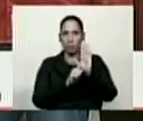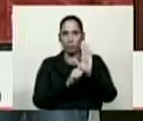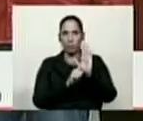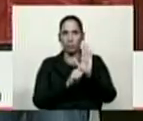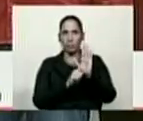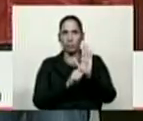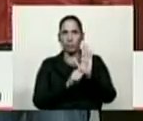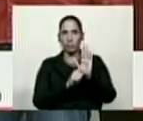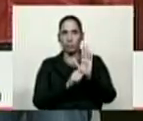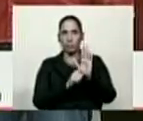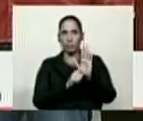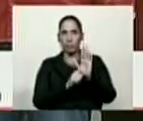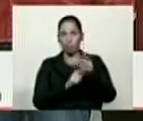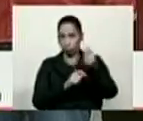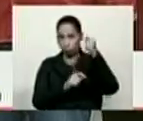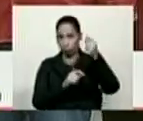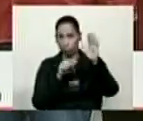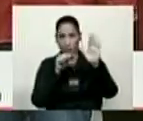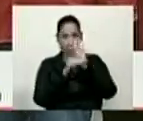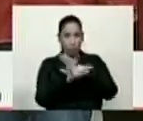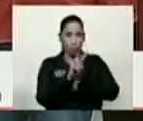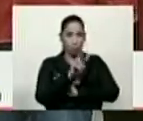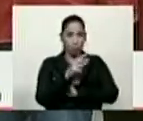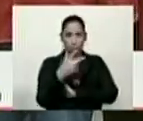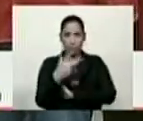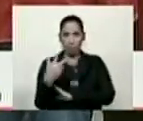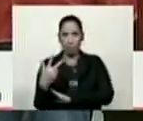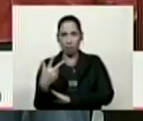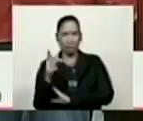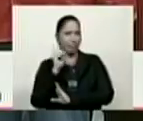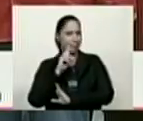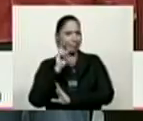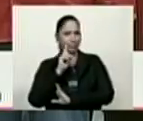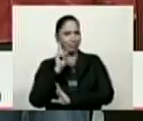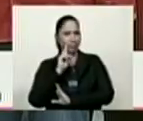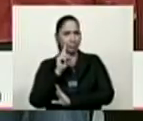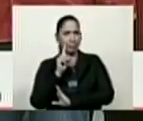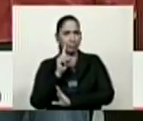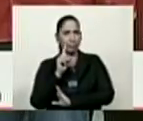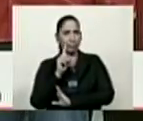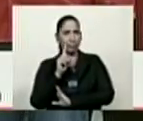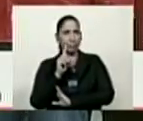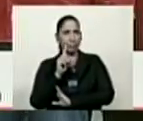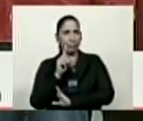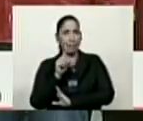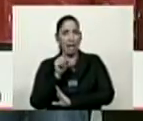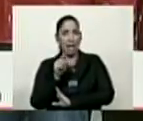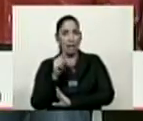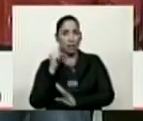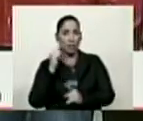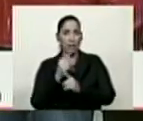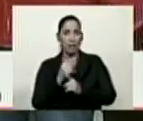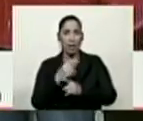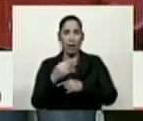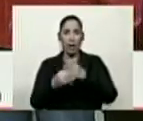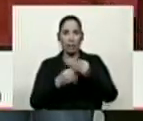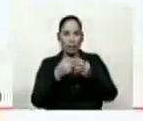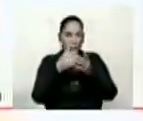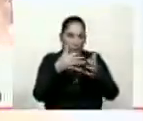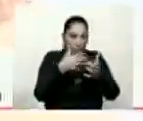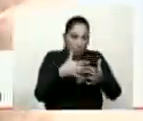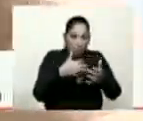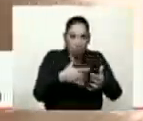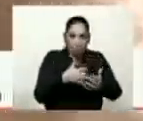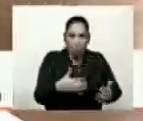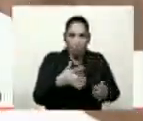a esta, artículo 233, mentira. Tuvieron que elaborar un estatuto hecho a la